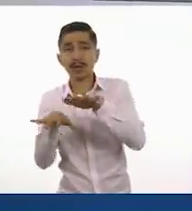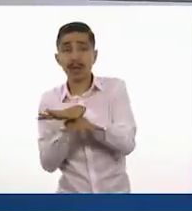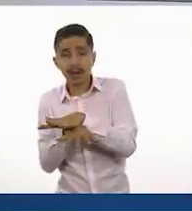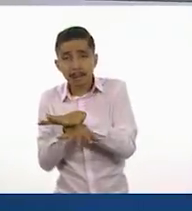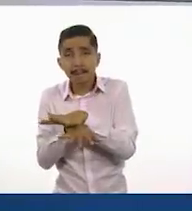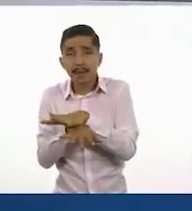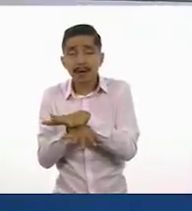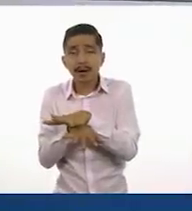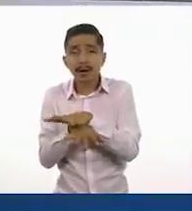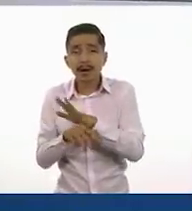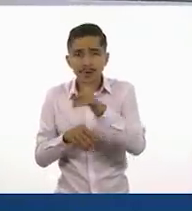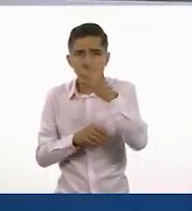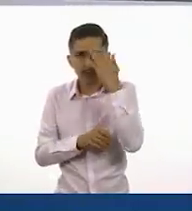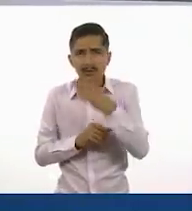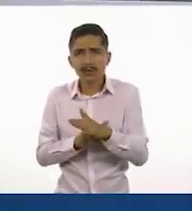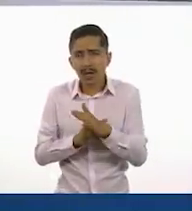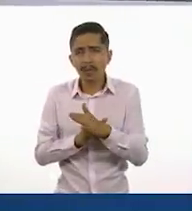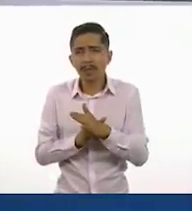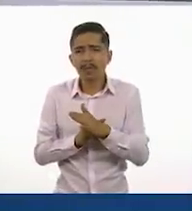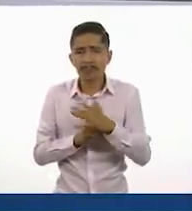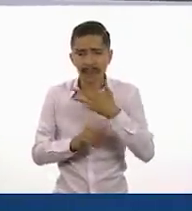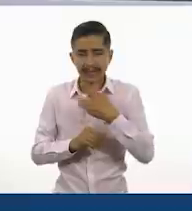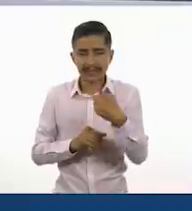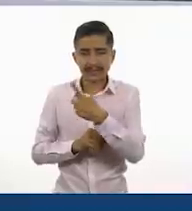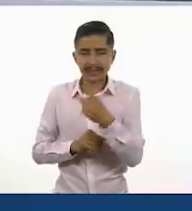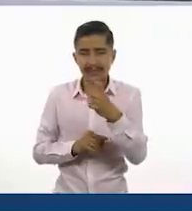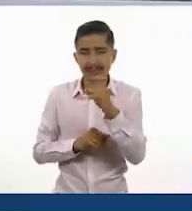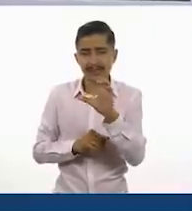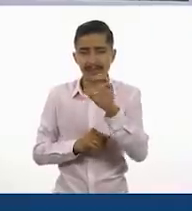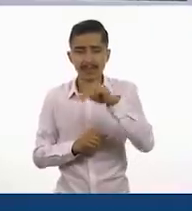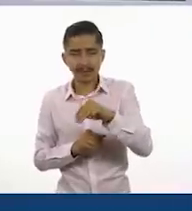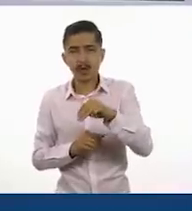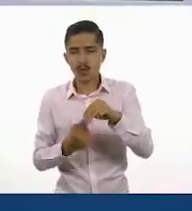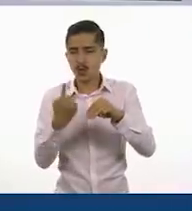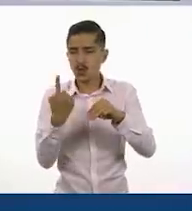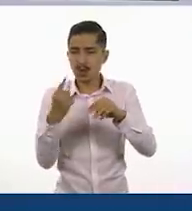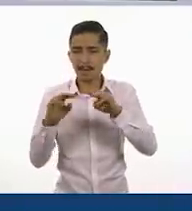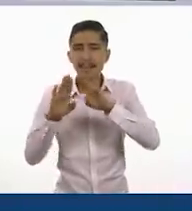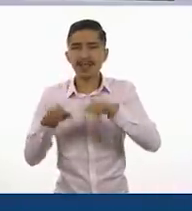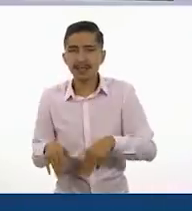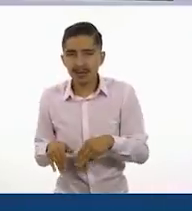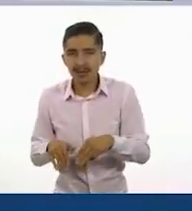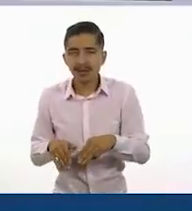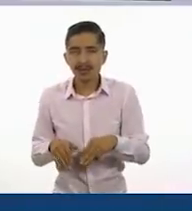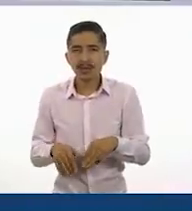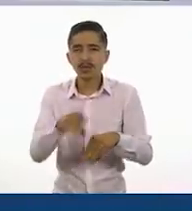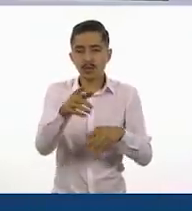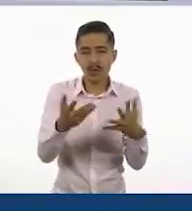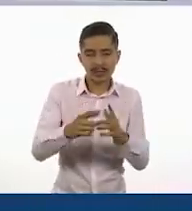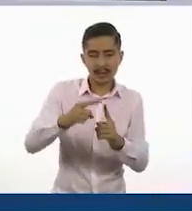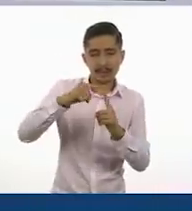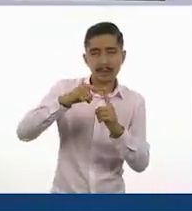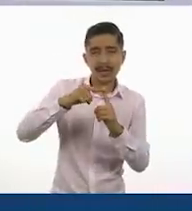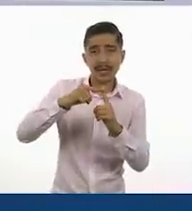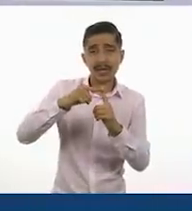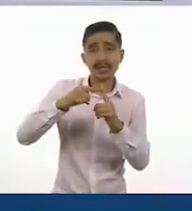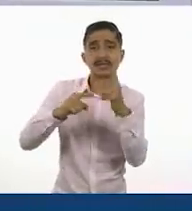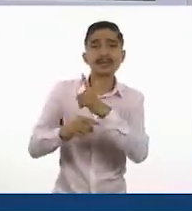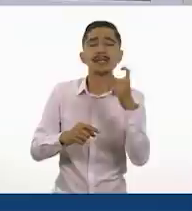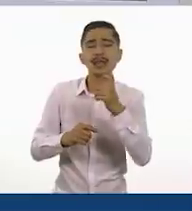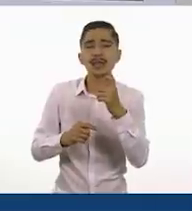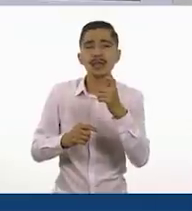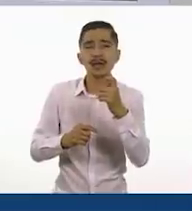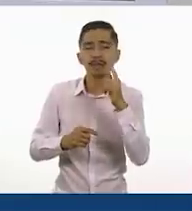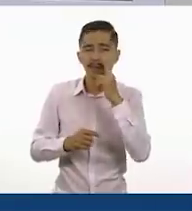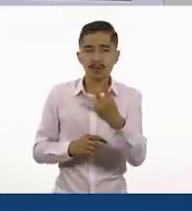que hay 100 centímetros en Ajá. un metro. Entonces, si lo dividimos entre 100,